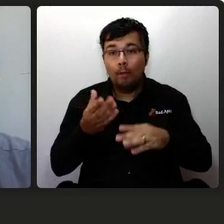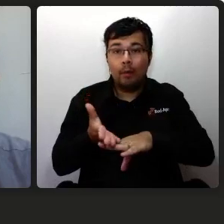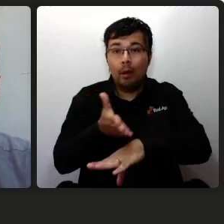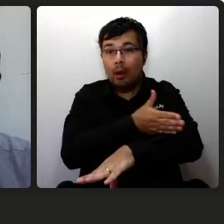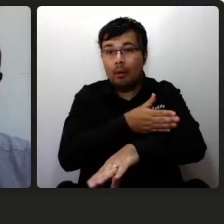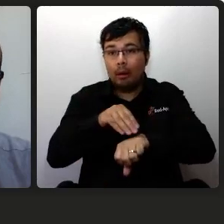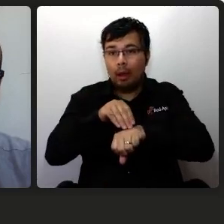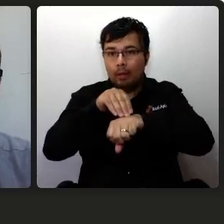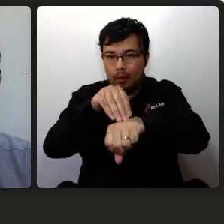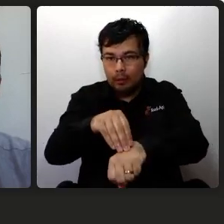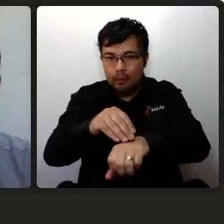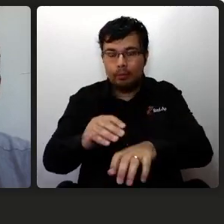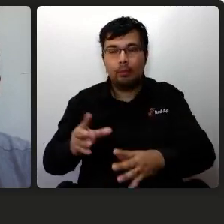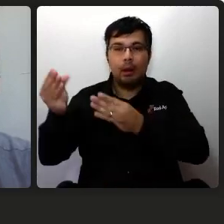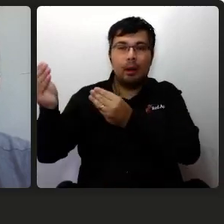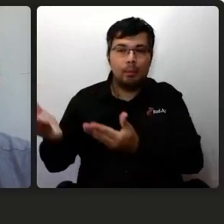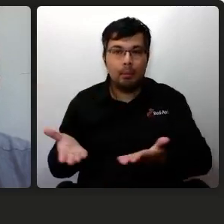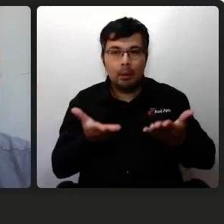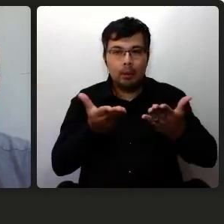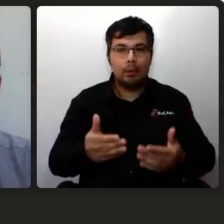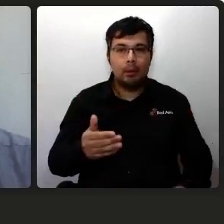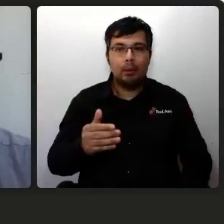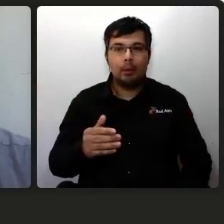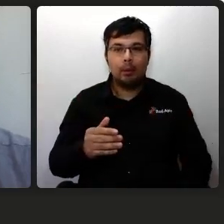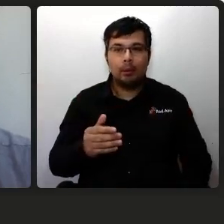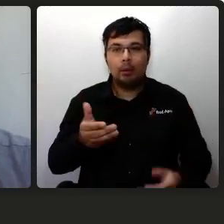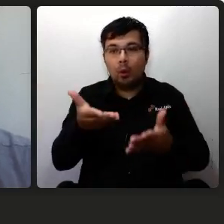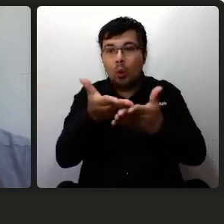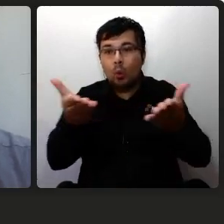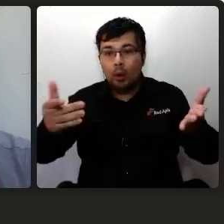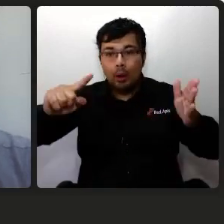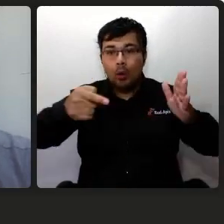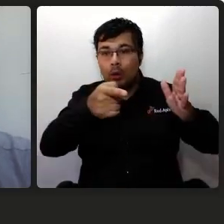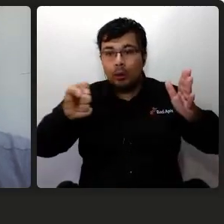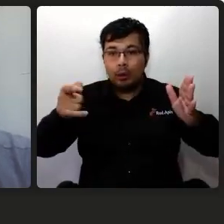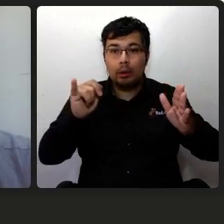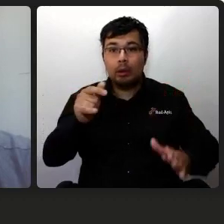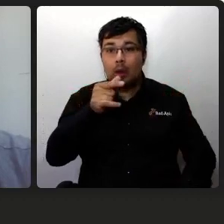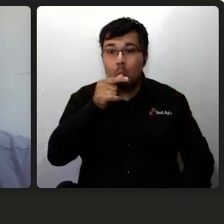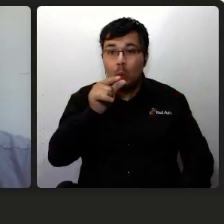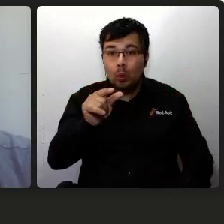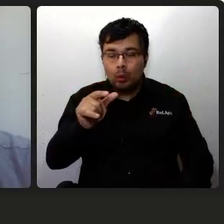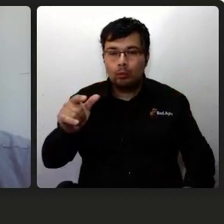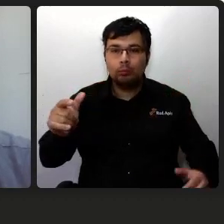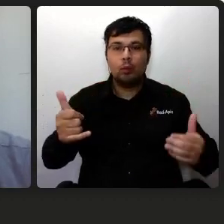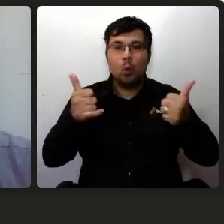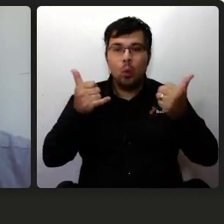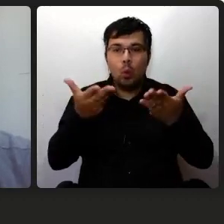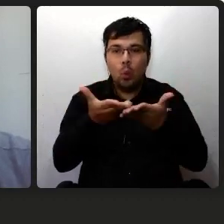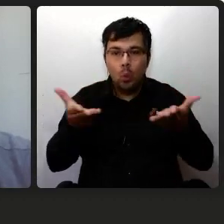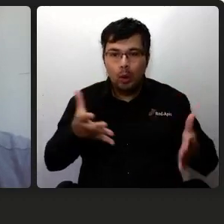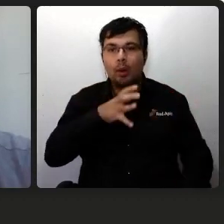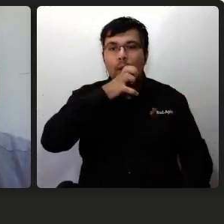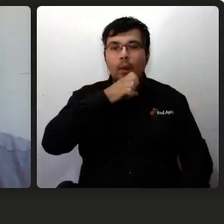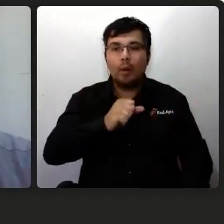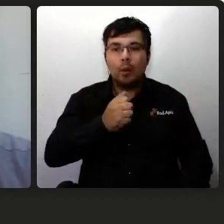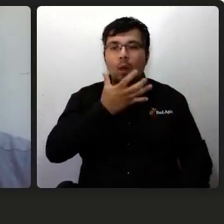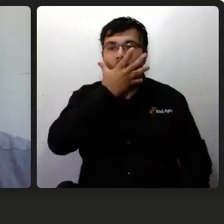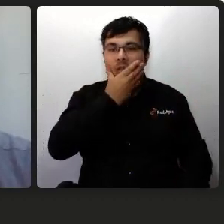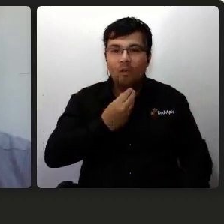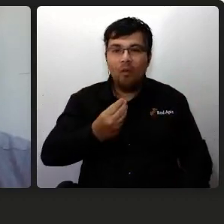llegar la invitación para poder contar con ustedes la próxima semana. Por lo pronto, sí, desearles una linda Navidad, que tengan una